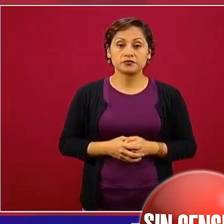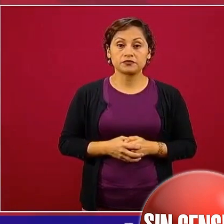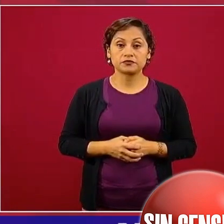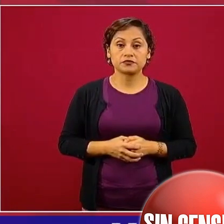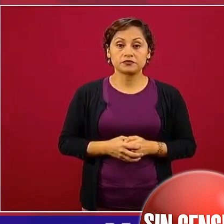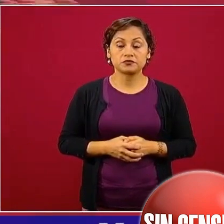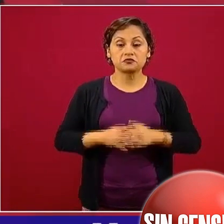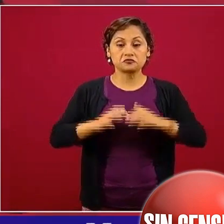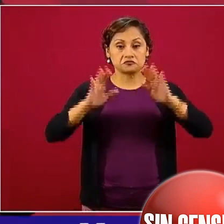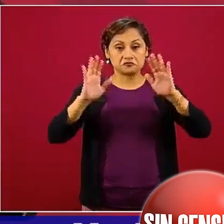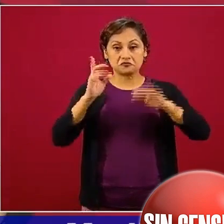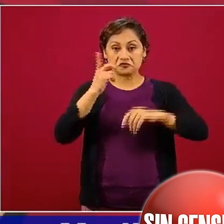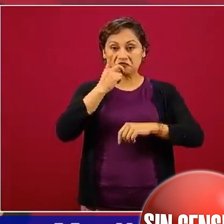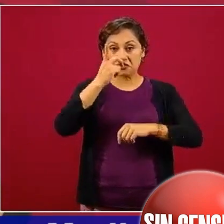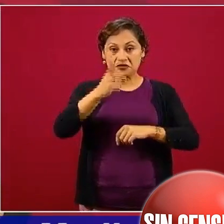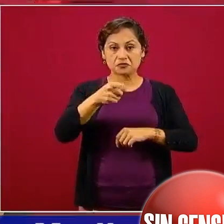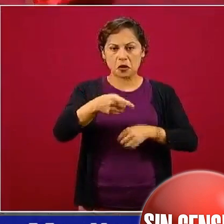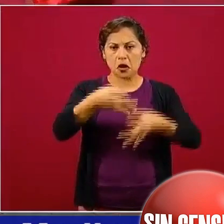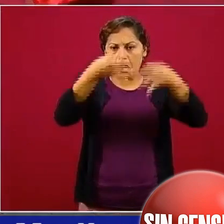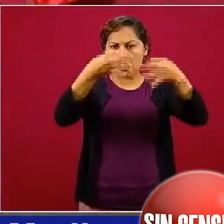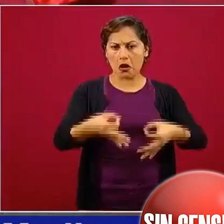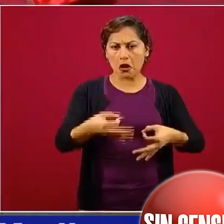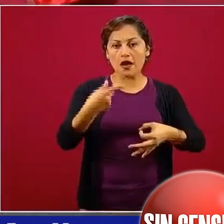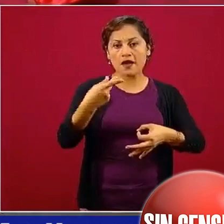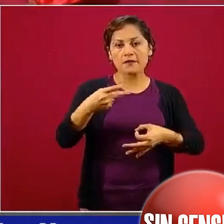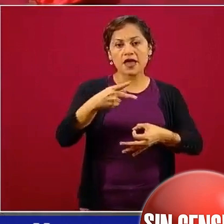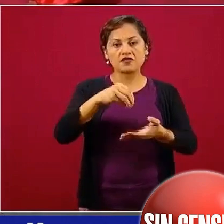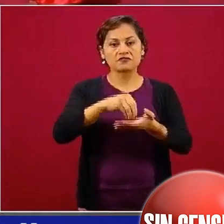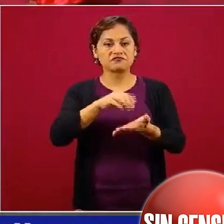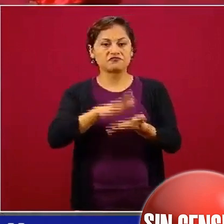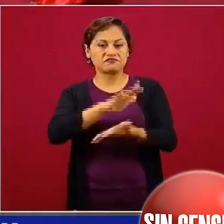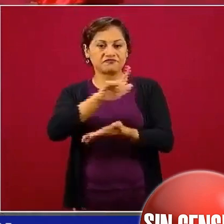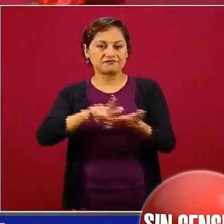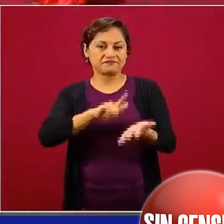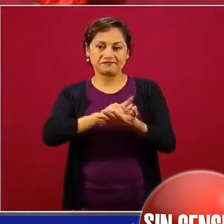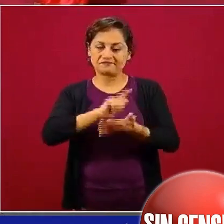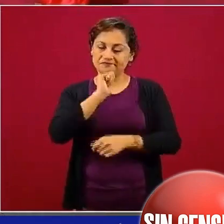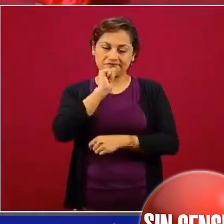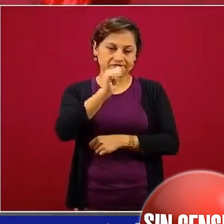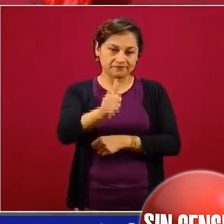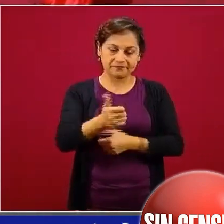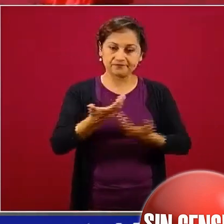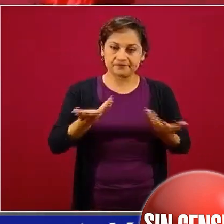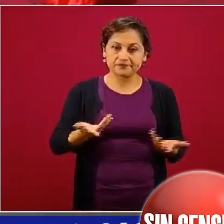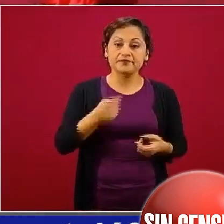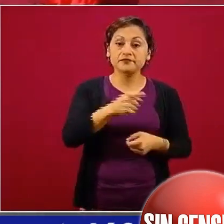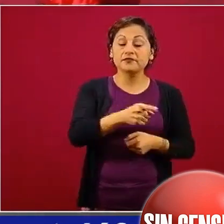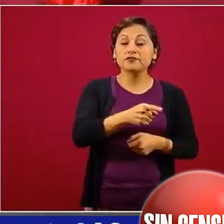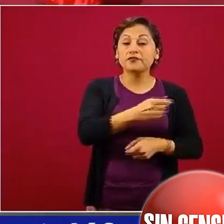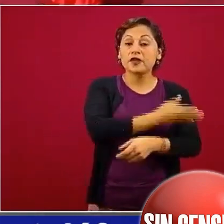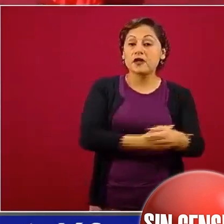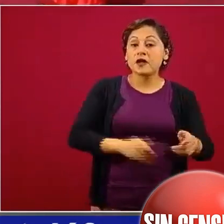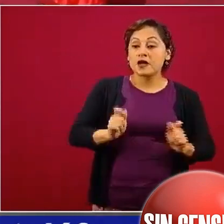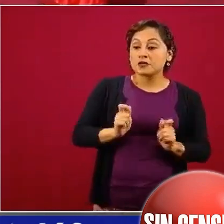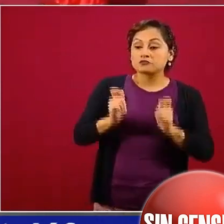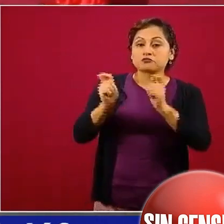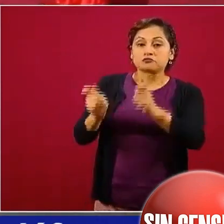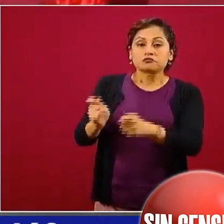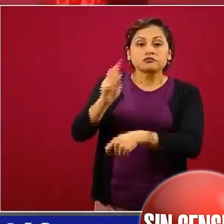legítimo, pero no legal, y nombra a Venustiano